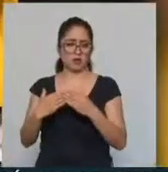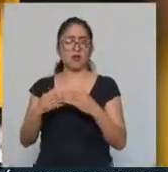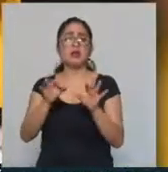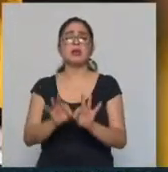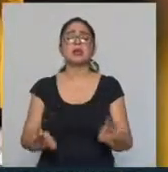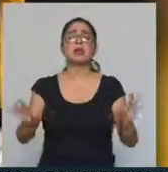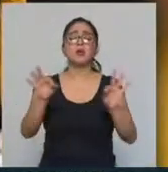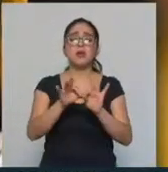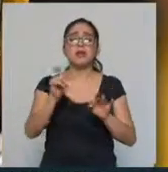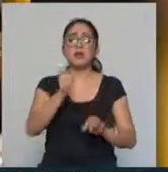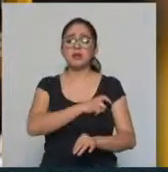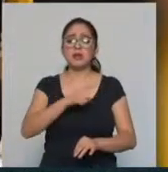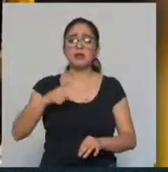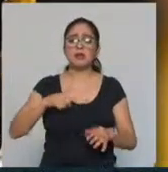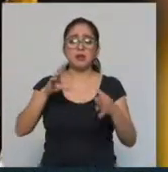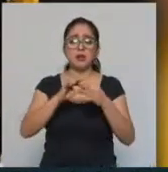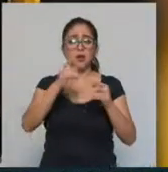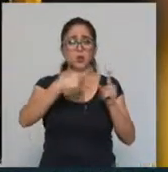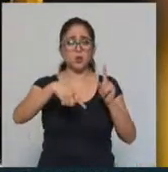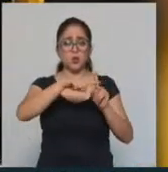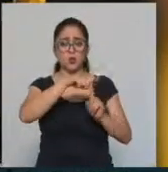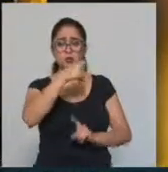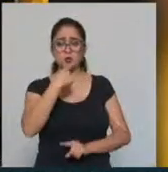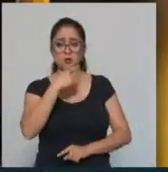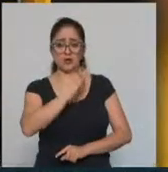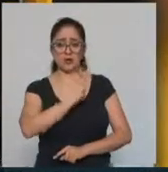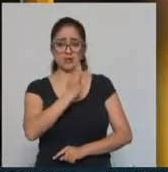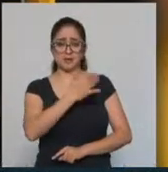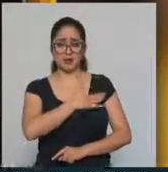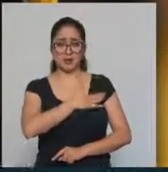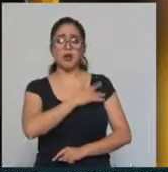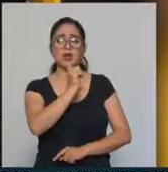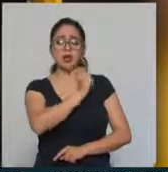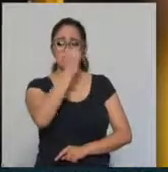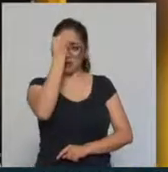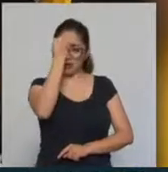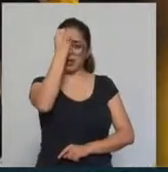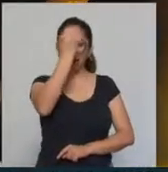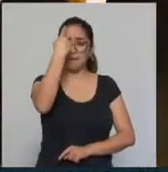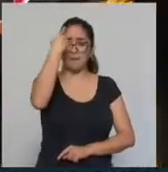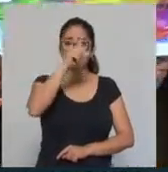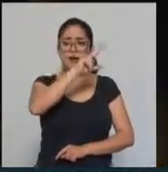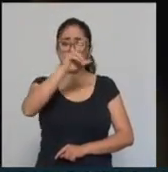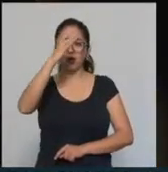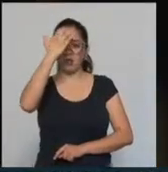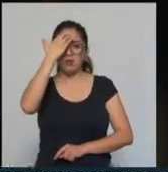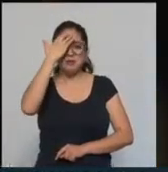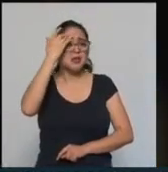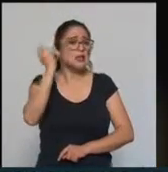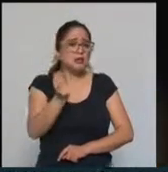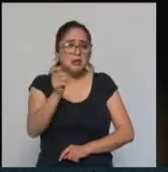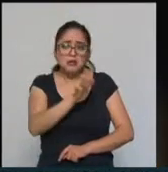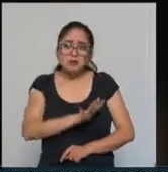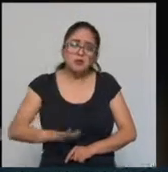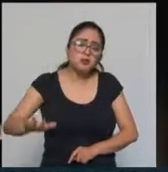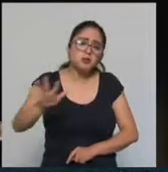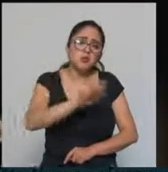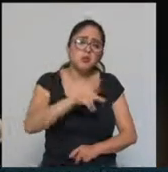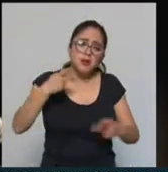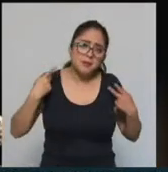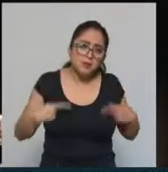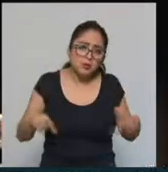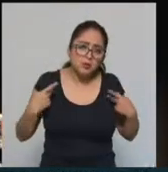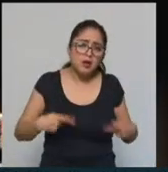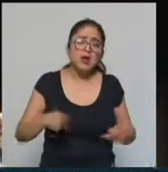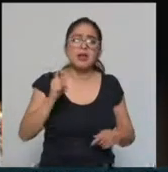la Cruz Roja española instauró este reconocimiento para reconocer a toda la sociedad, a